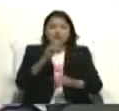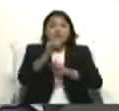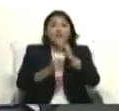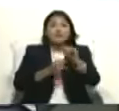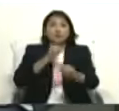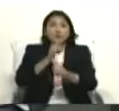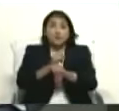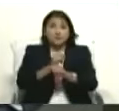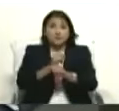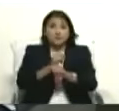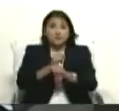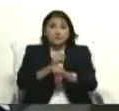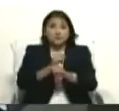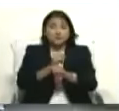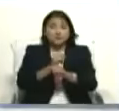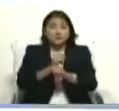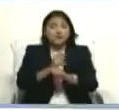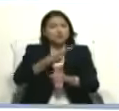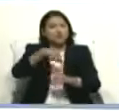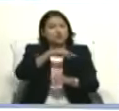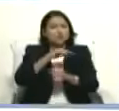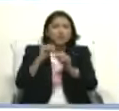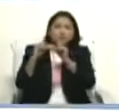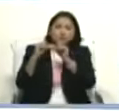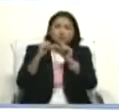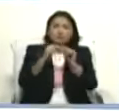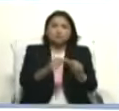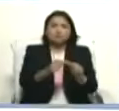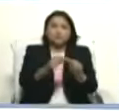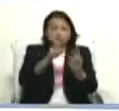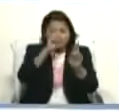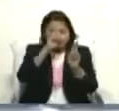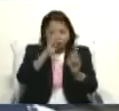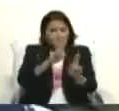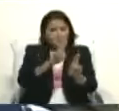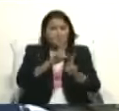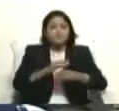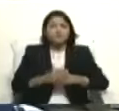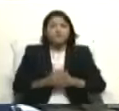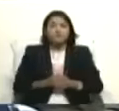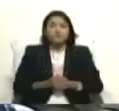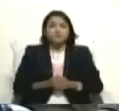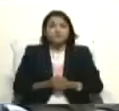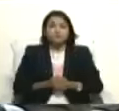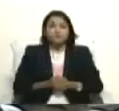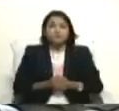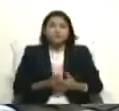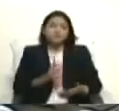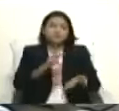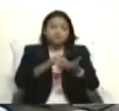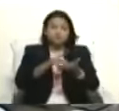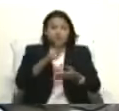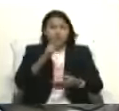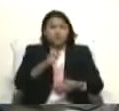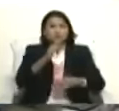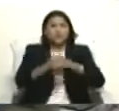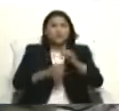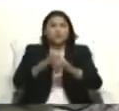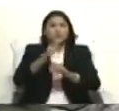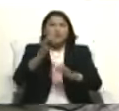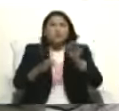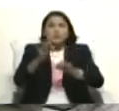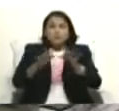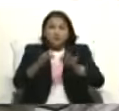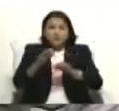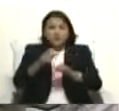internacional, la que hemos sostenido muy respetuosamente ante la Corte Internacional de Justicia.